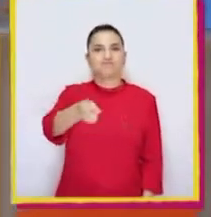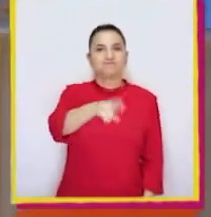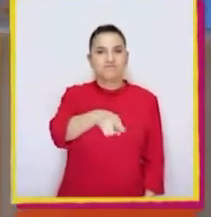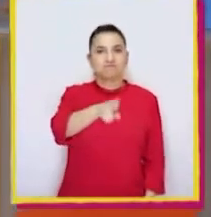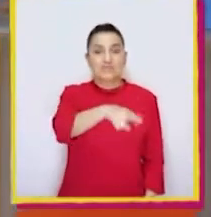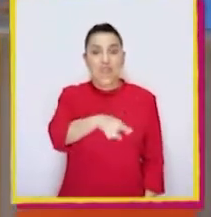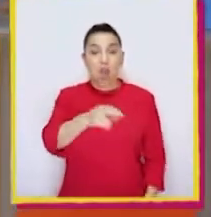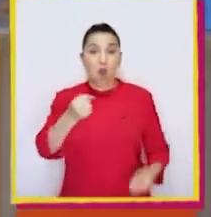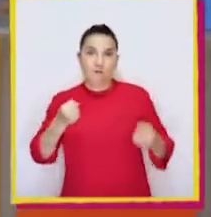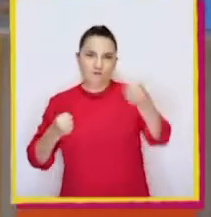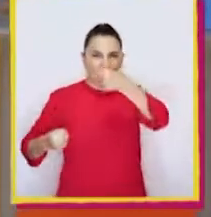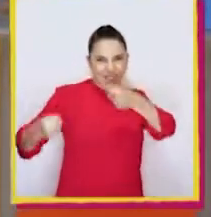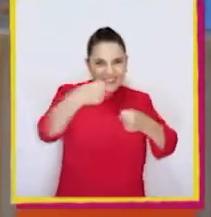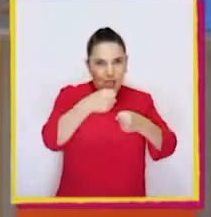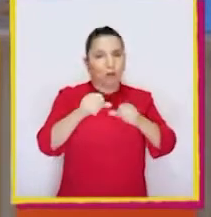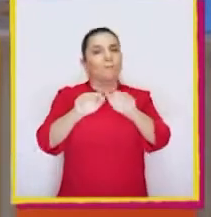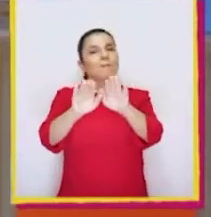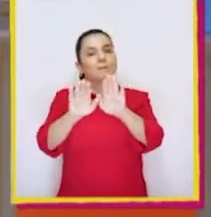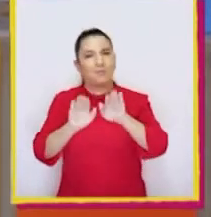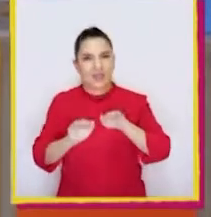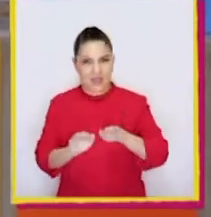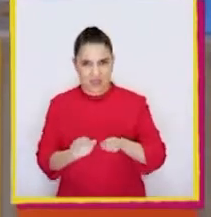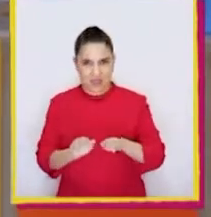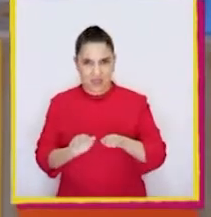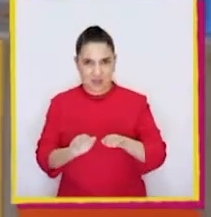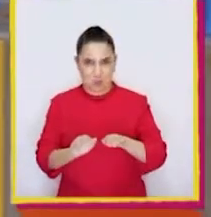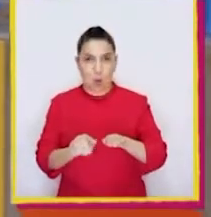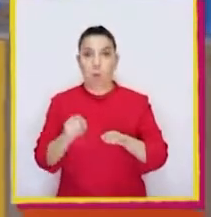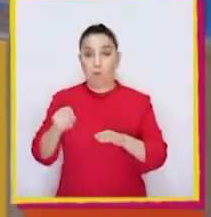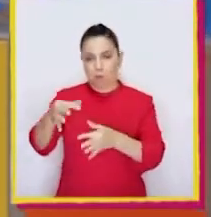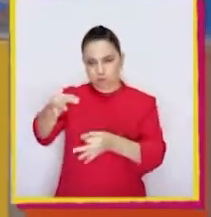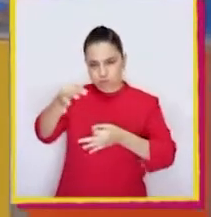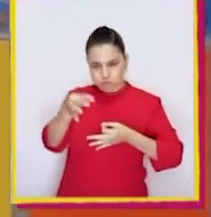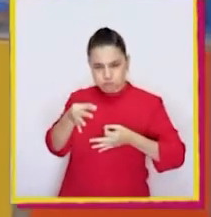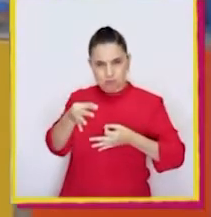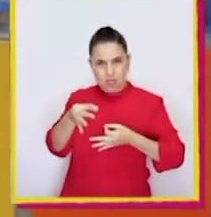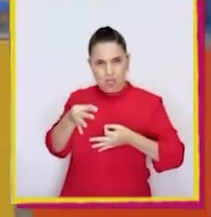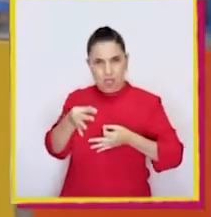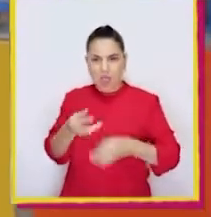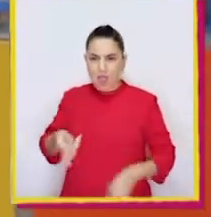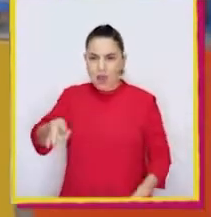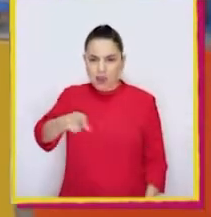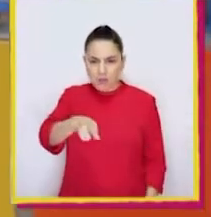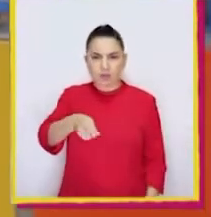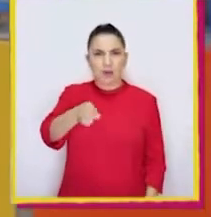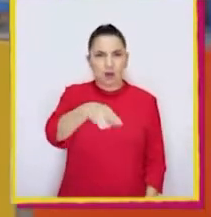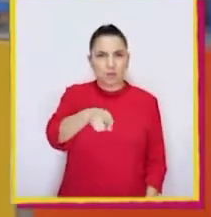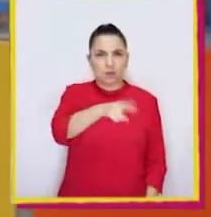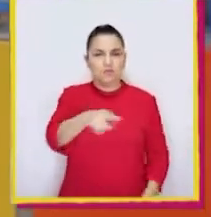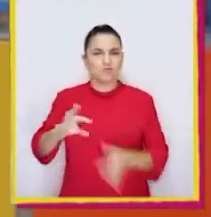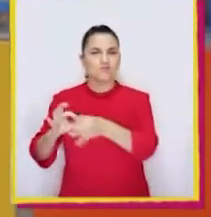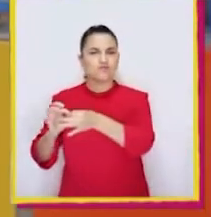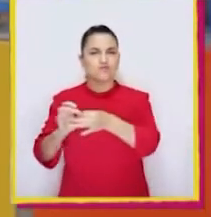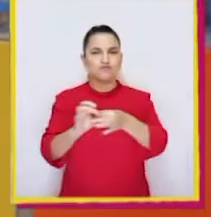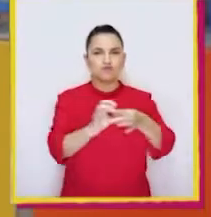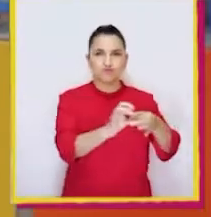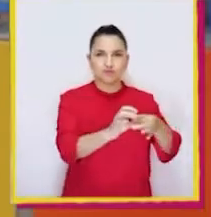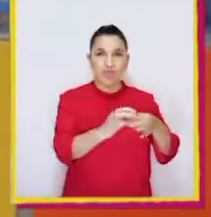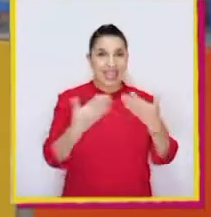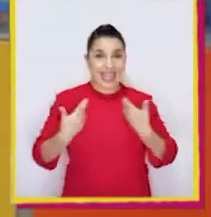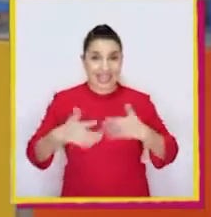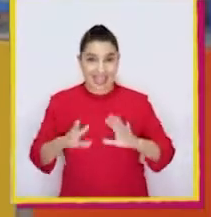patrón. En boxeo ocurre lo mismo. Me dan un patrón de movimientos y yo debo repetirlos en